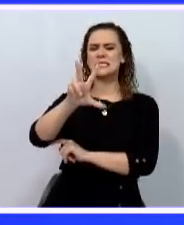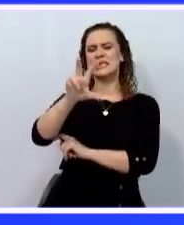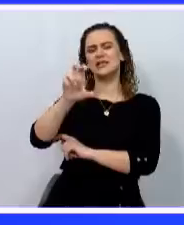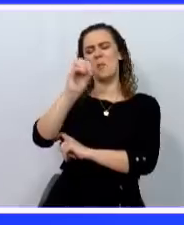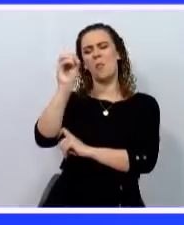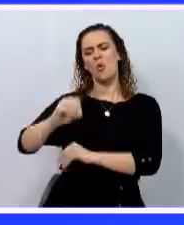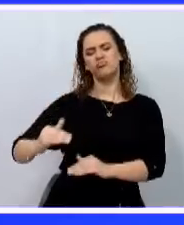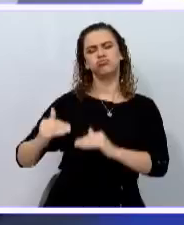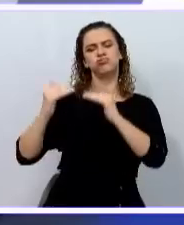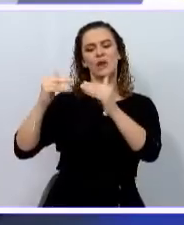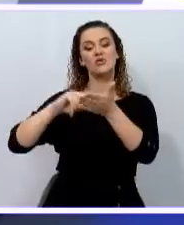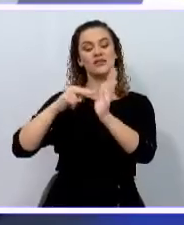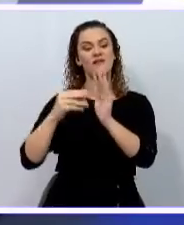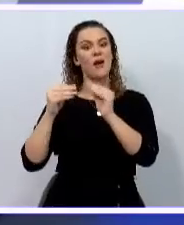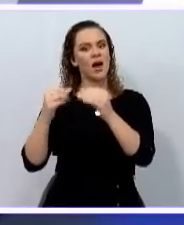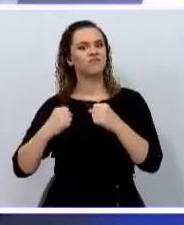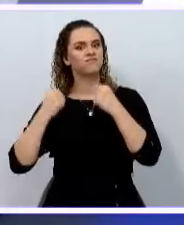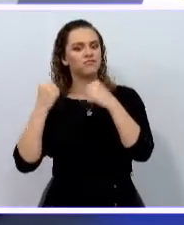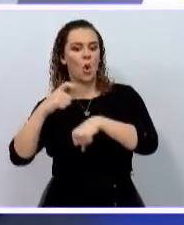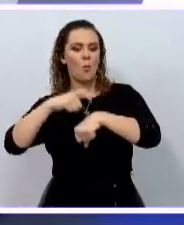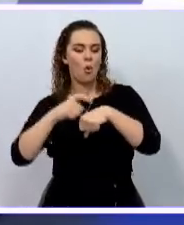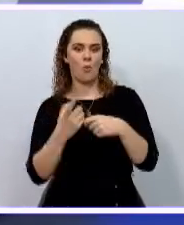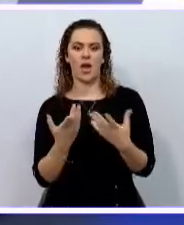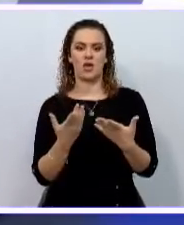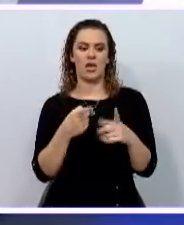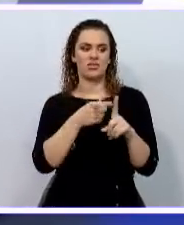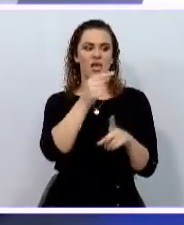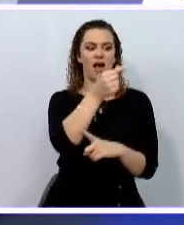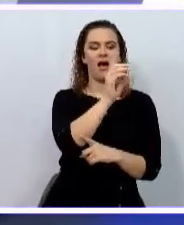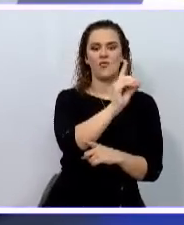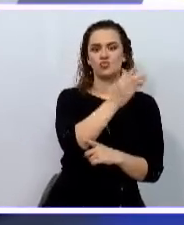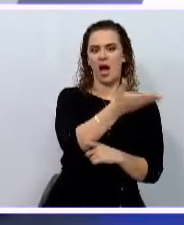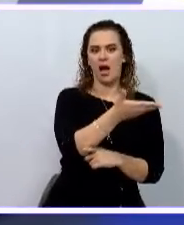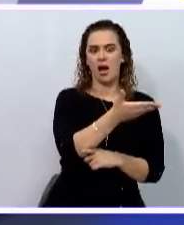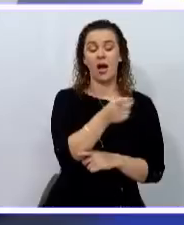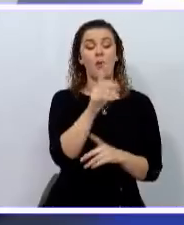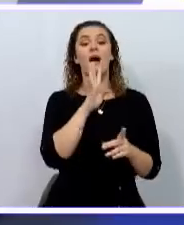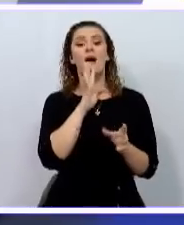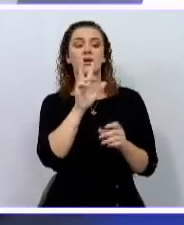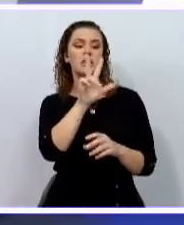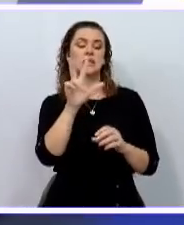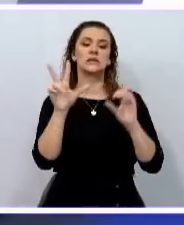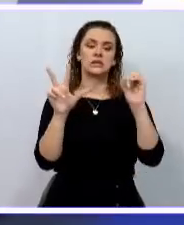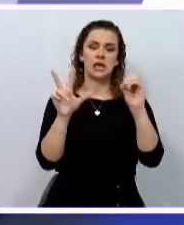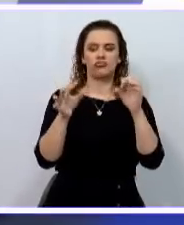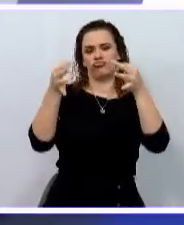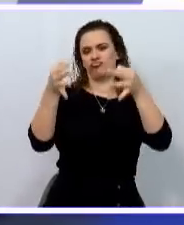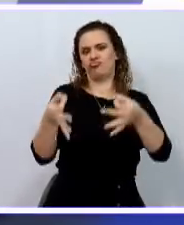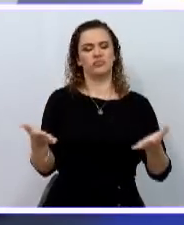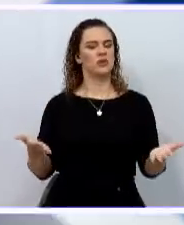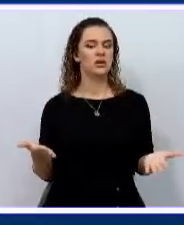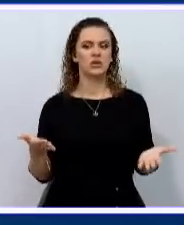por eso toma mayor envergadura la cuestión del momento parteaguas de David Guzmán porque si lo vamos a quedar con el 13-0 la contundencia